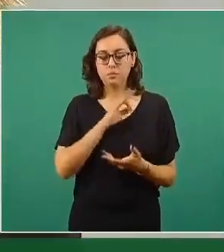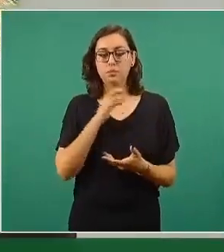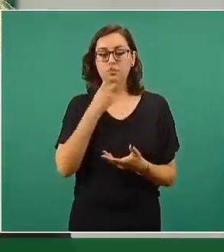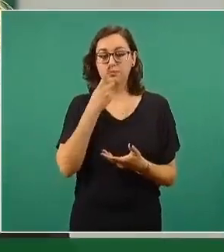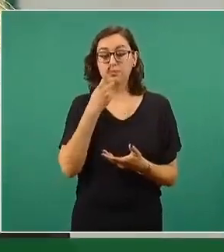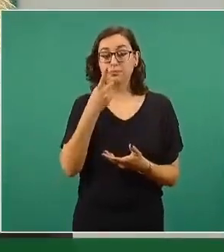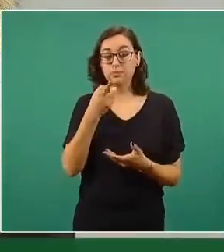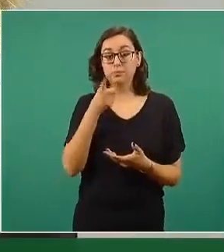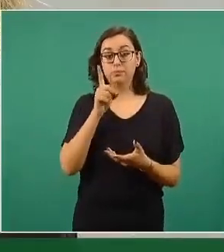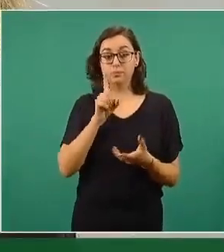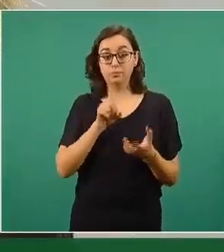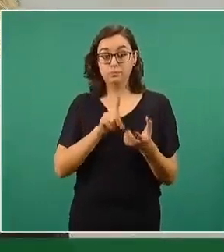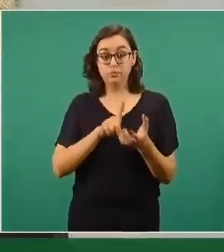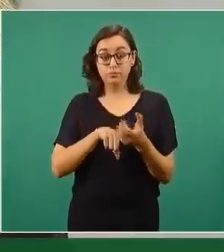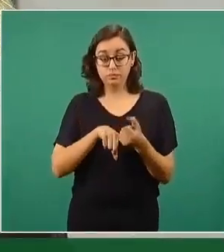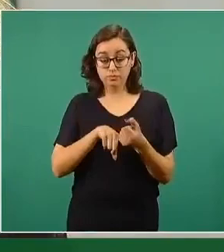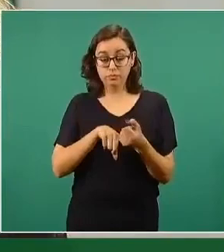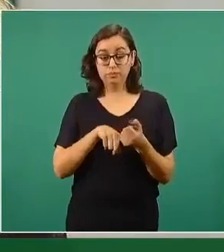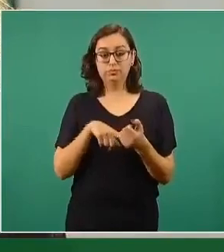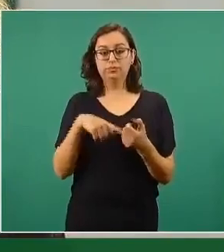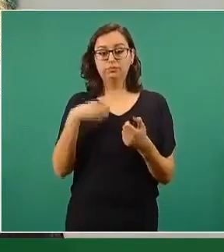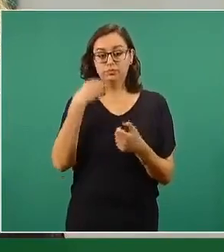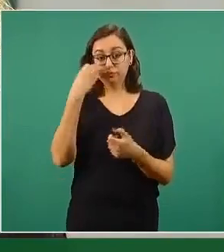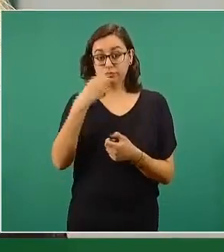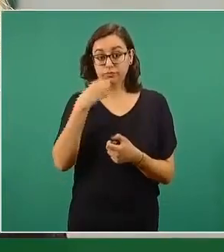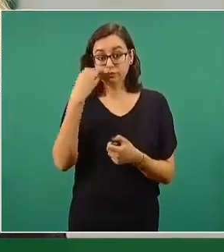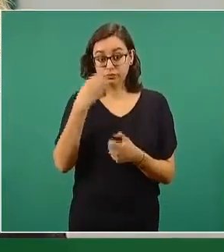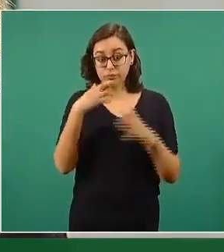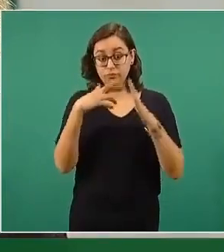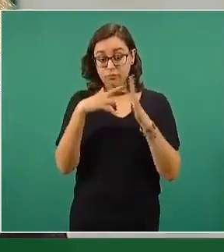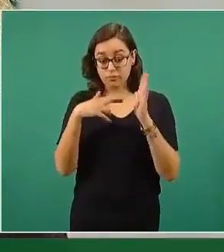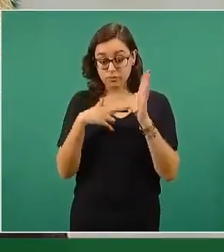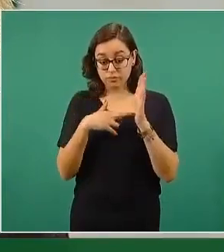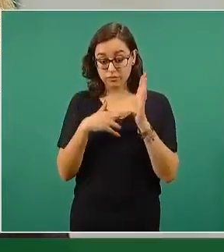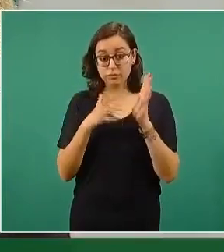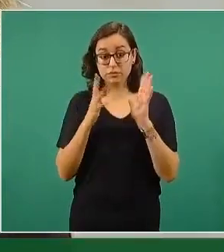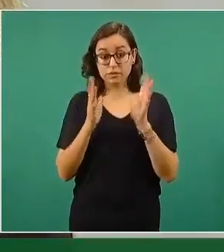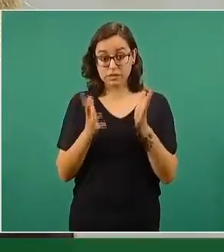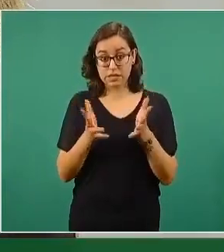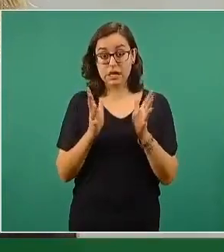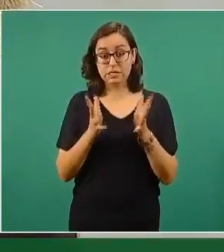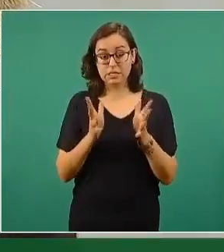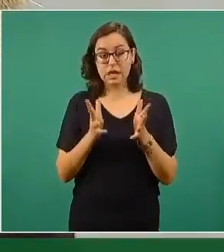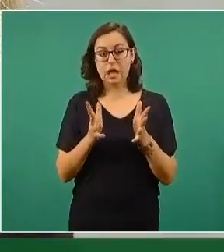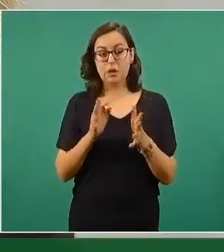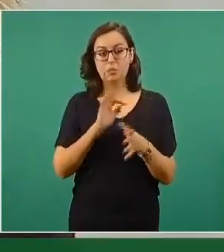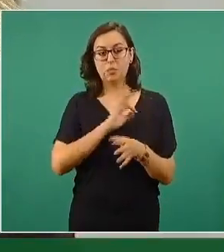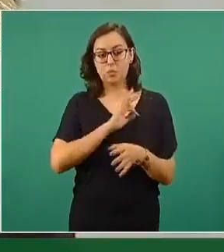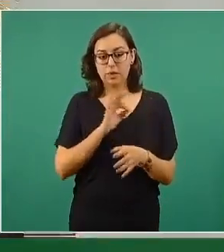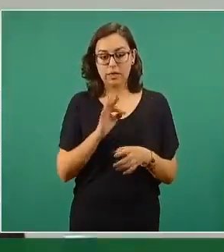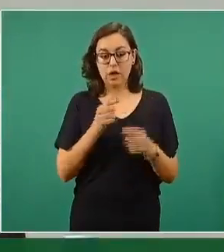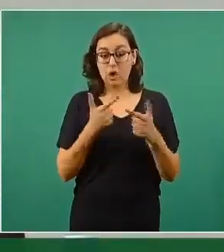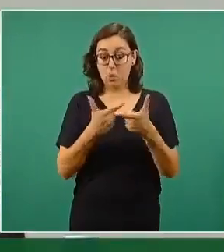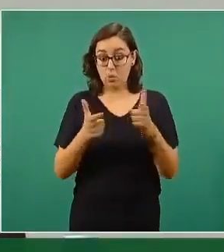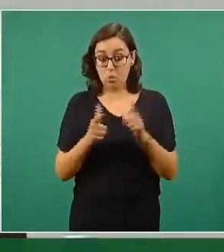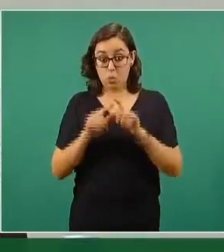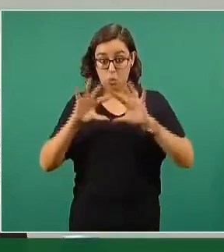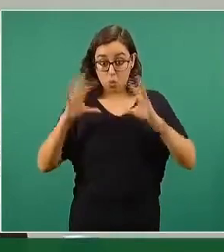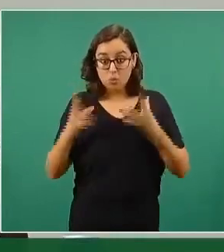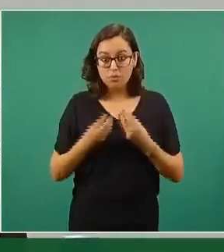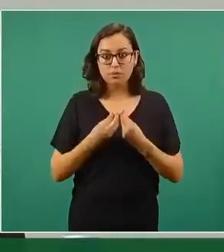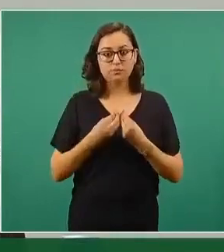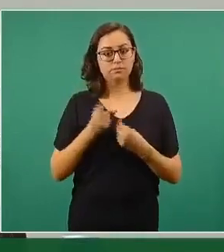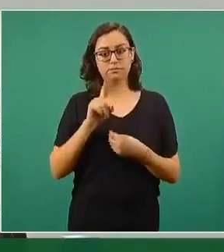de las medidas que se pueden aplicar para las escuelas, que incluso ya se están pensando, es el escalonamiento, es decir, habrá